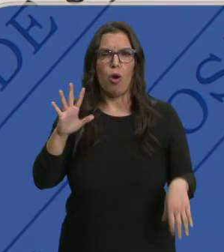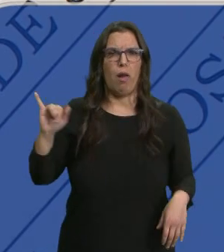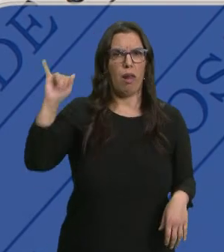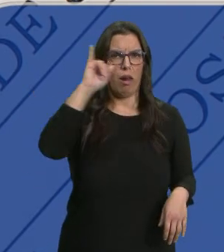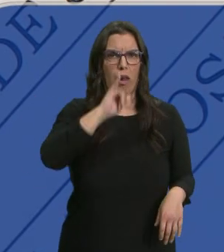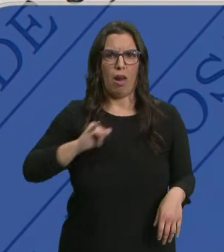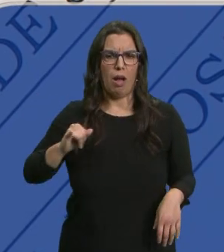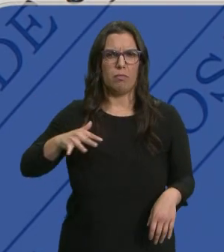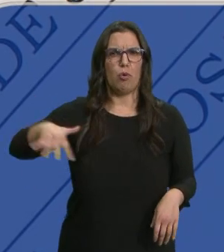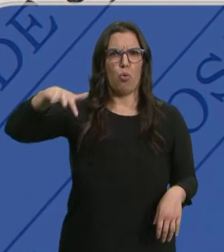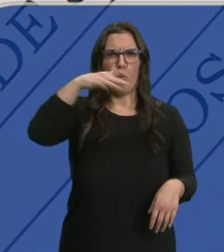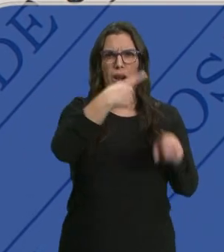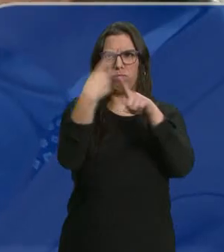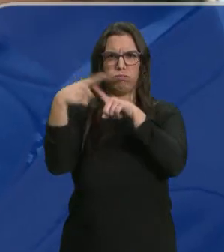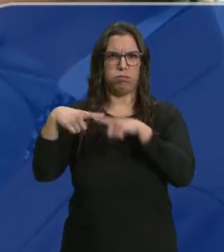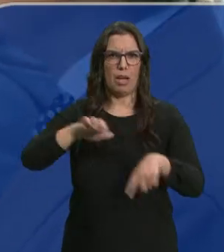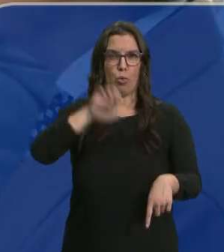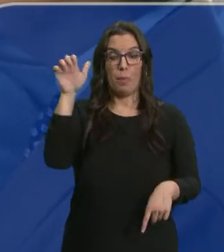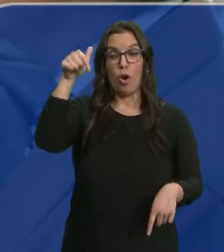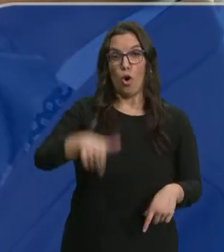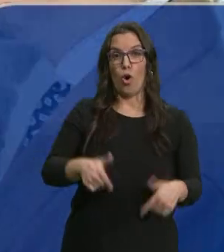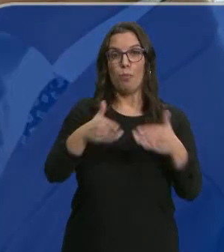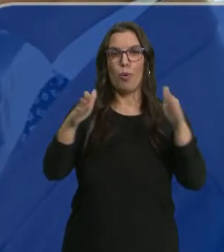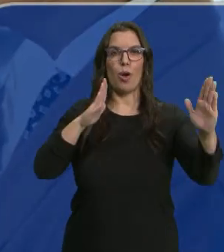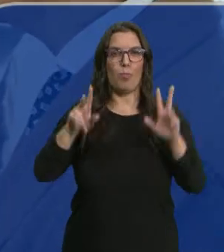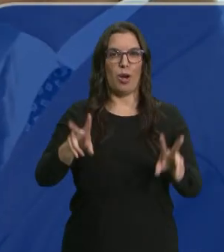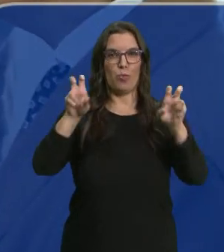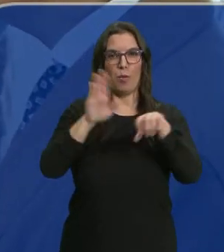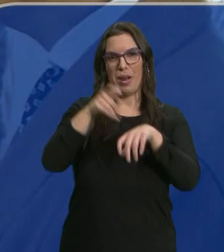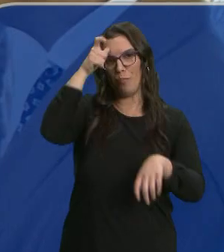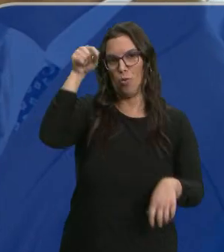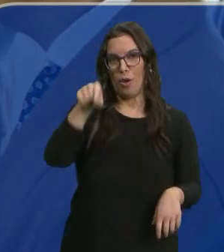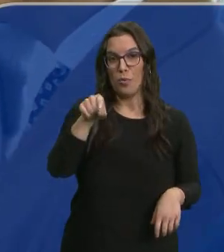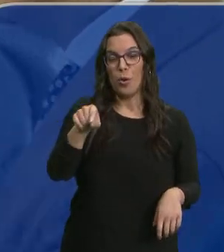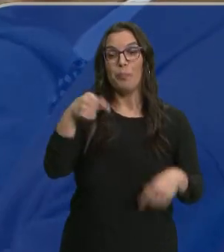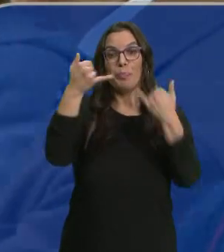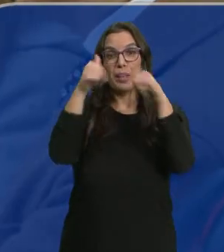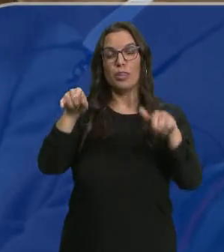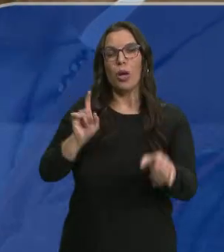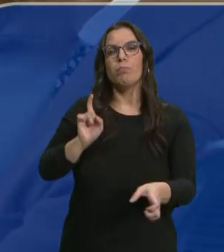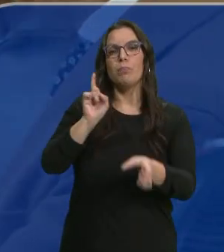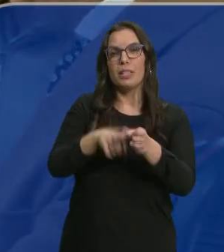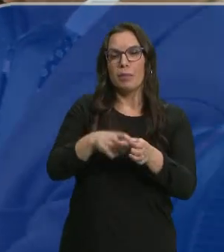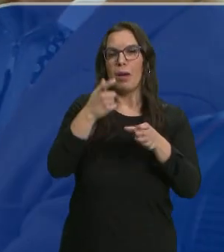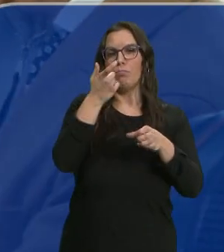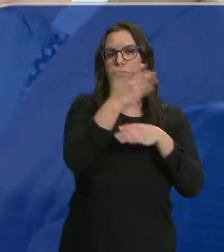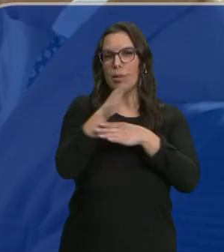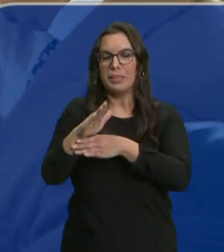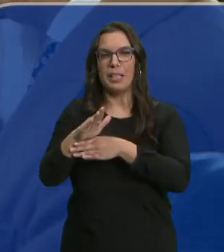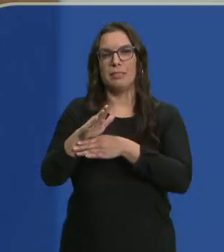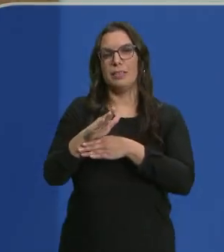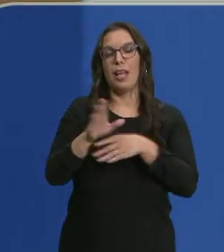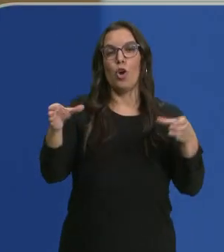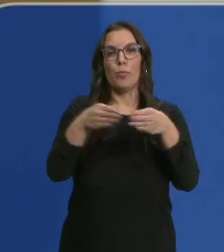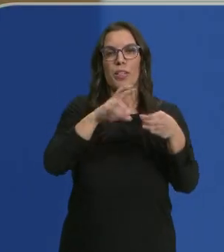existen en muchos lugares de Europa. Hoy comienza una nueva etapa para este pueblo, un acto al que han acudido representantes de